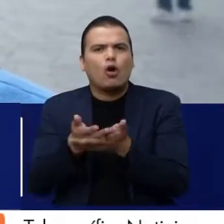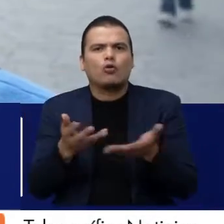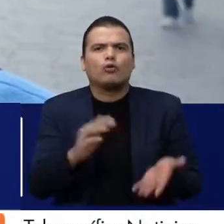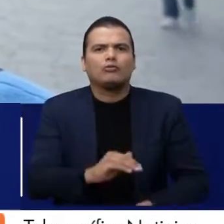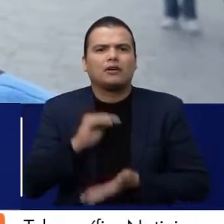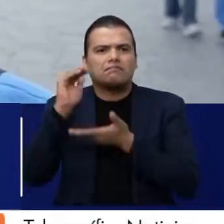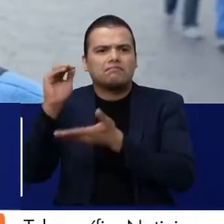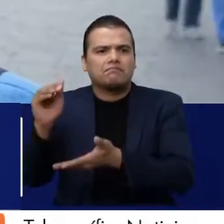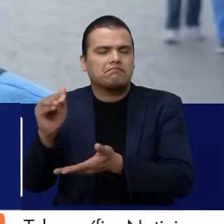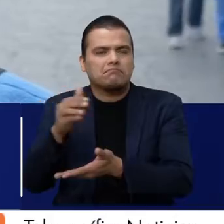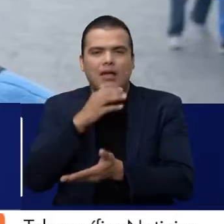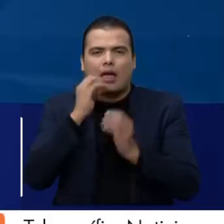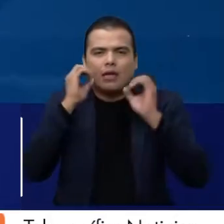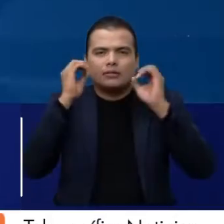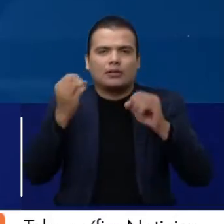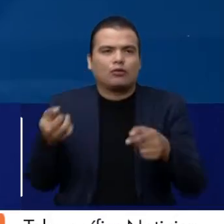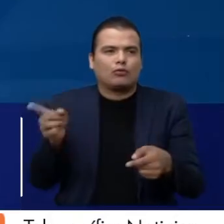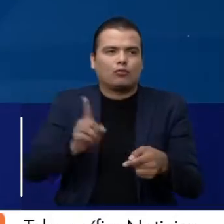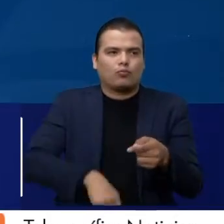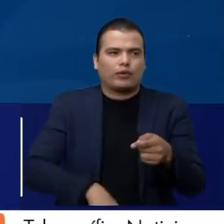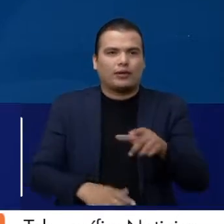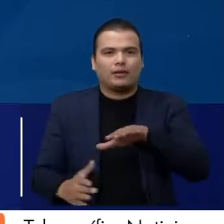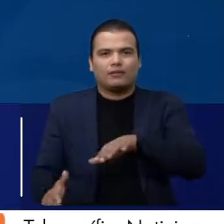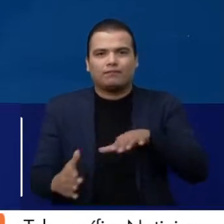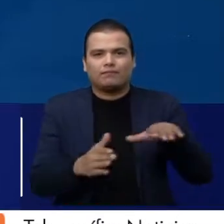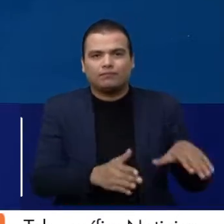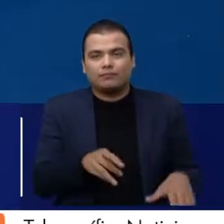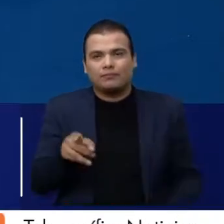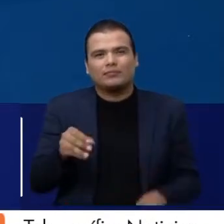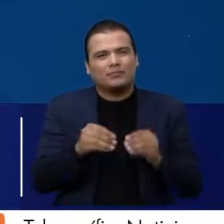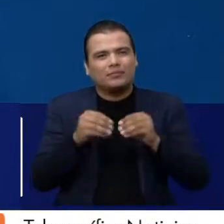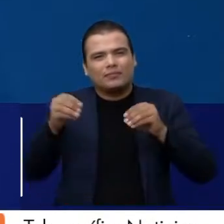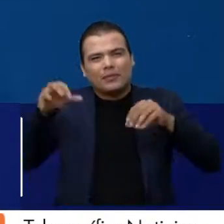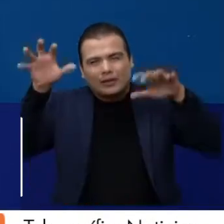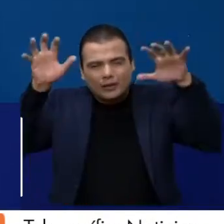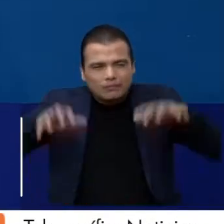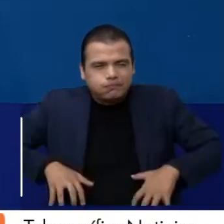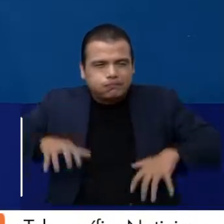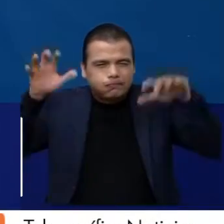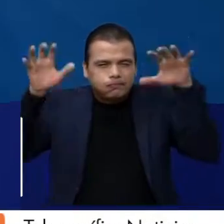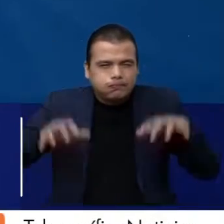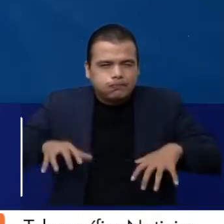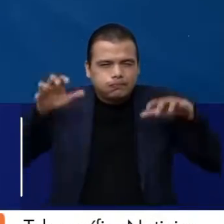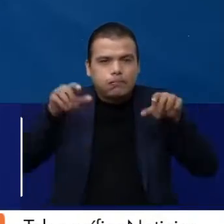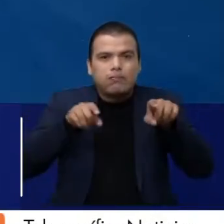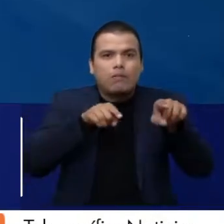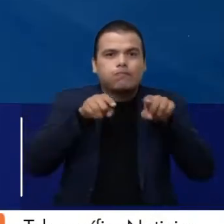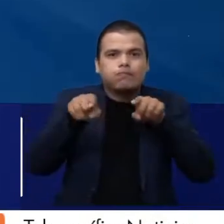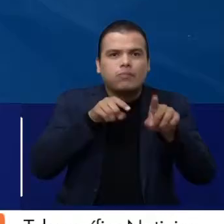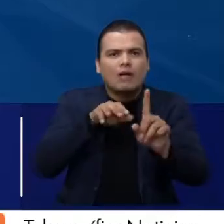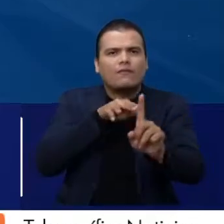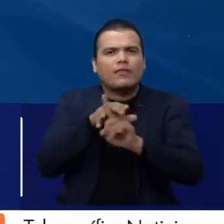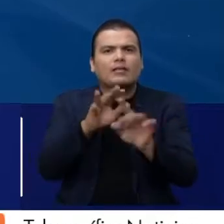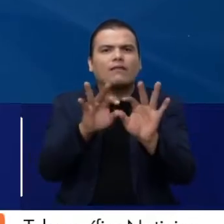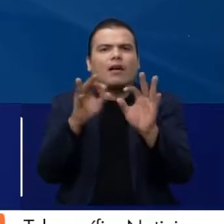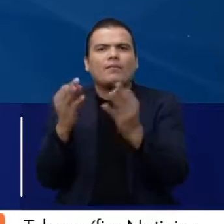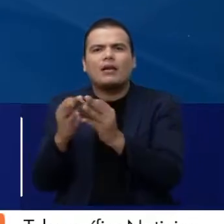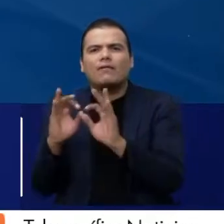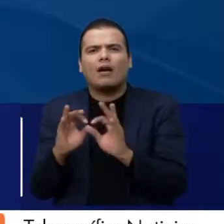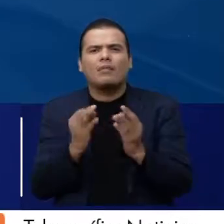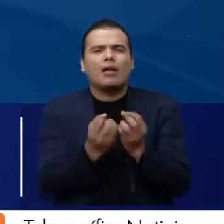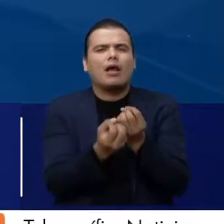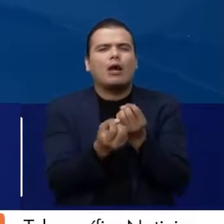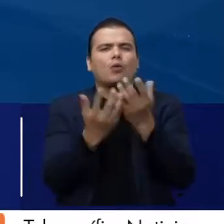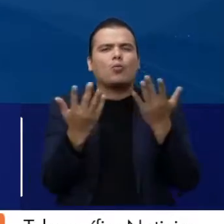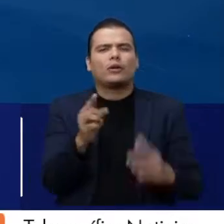la comunidad del municipio de Argelia. De igual forma, los torrenciales aguaceros dejan a más de 130 familias damnificadas y 75